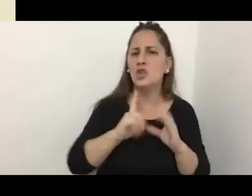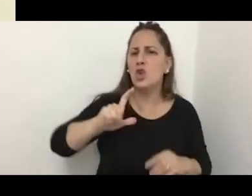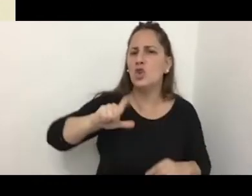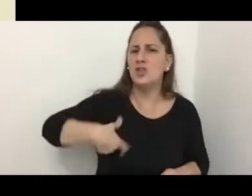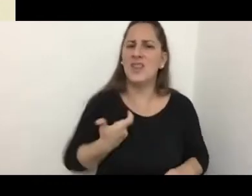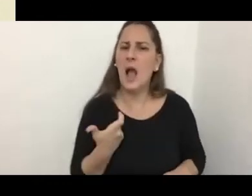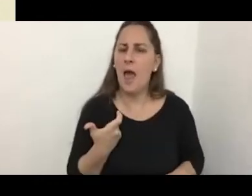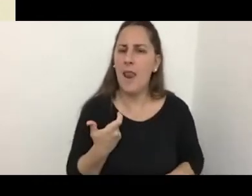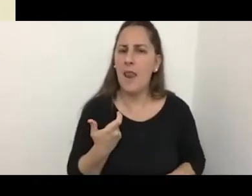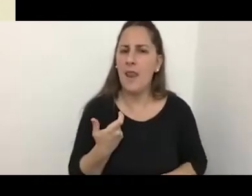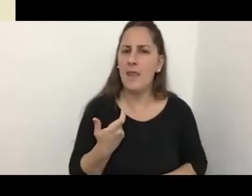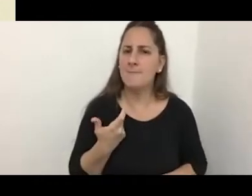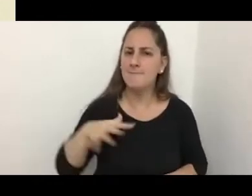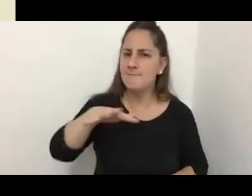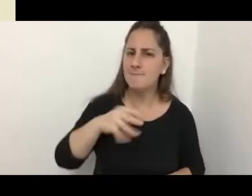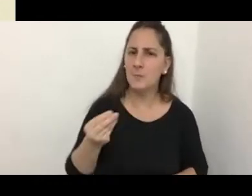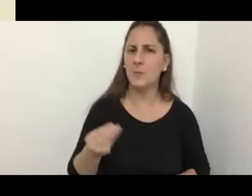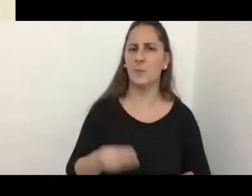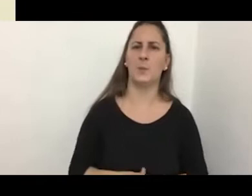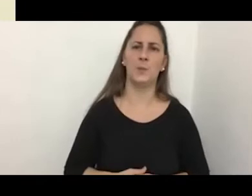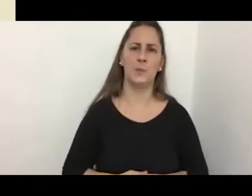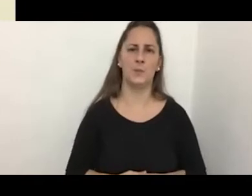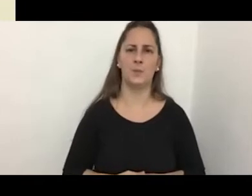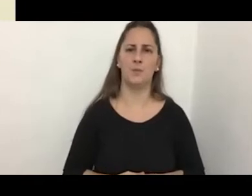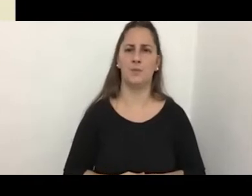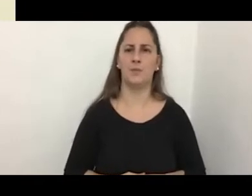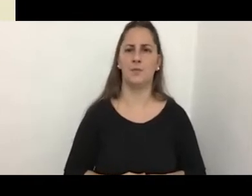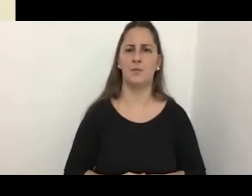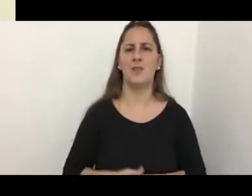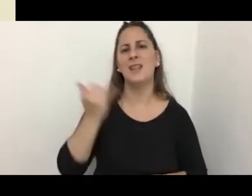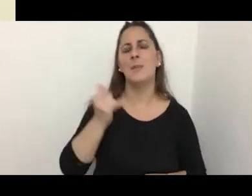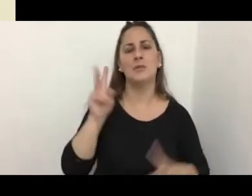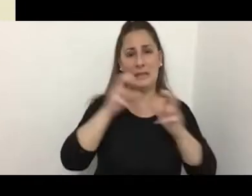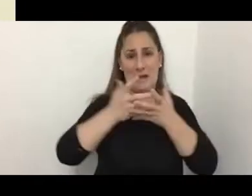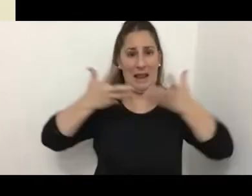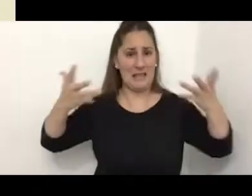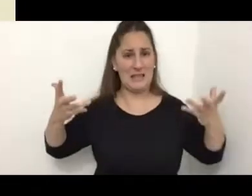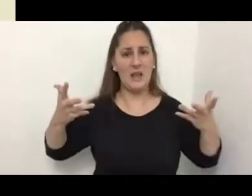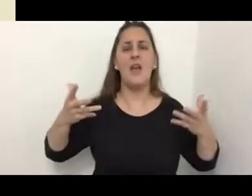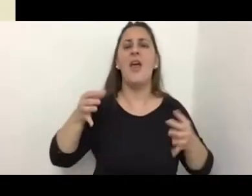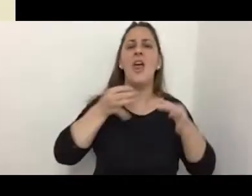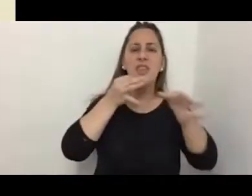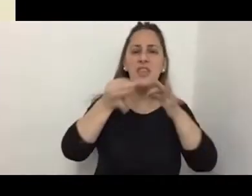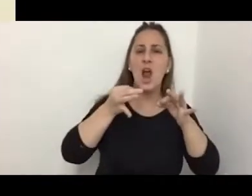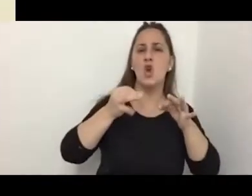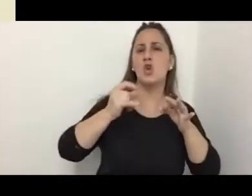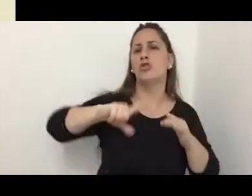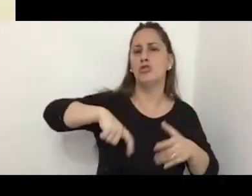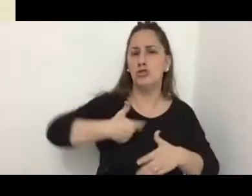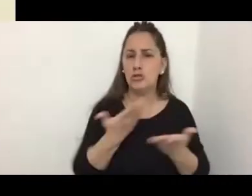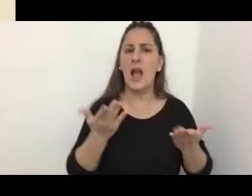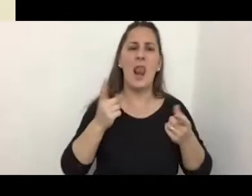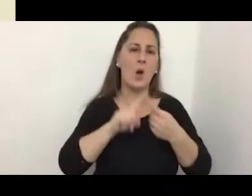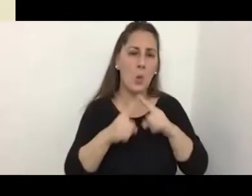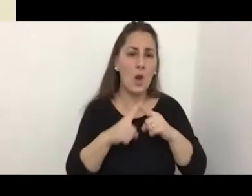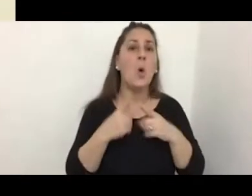¿no? Después tenemos temas macros como la concertación y el diálogo social, que está vinculado con la posibilidad de